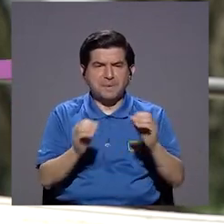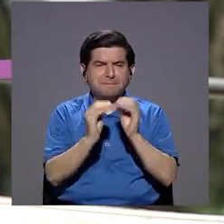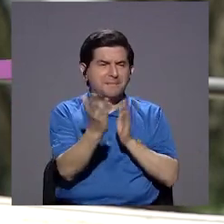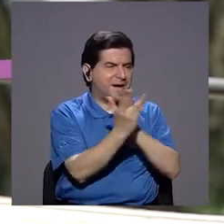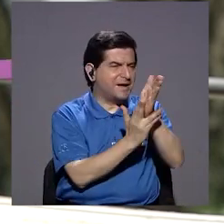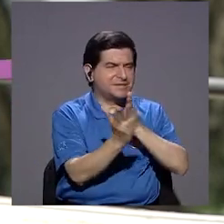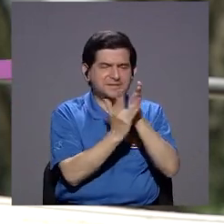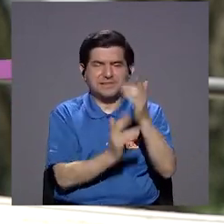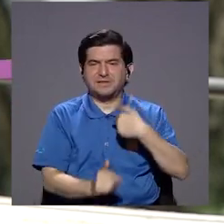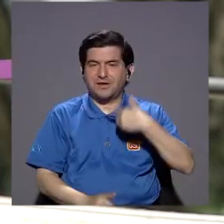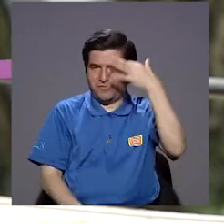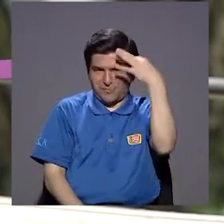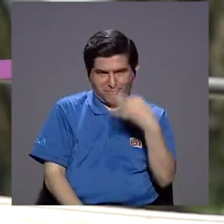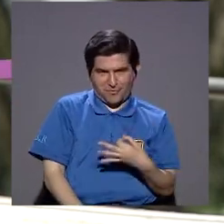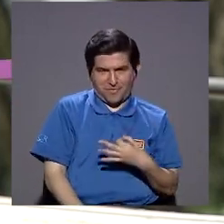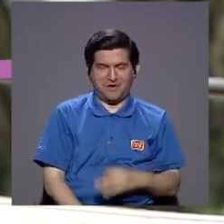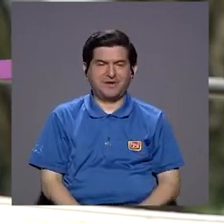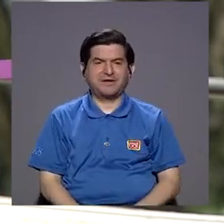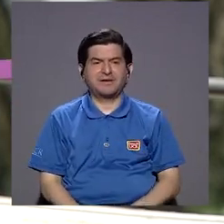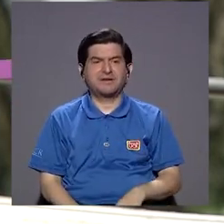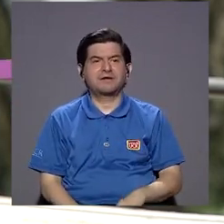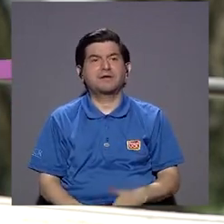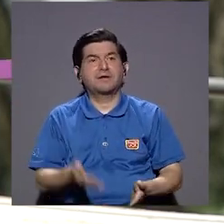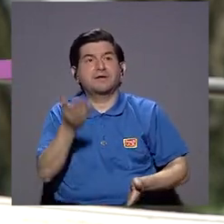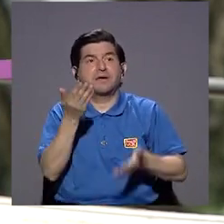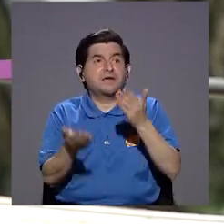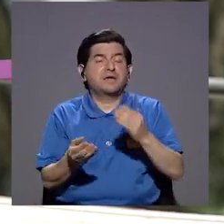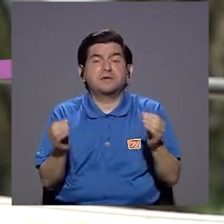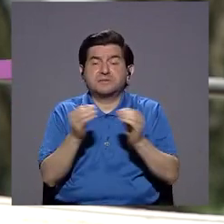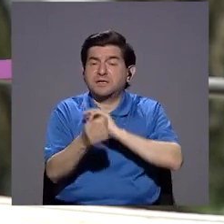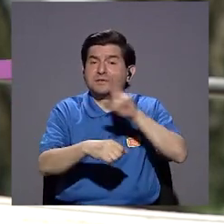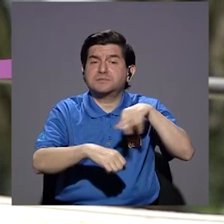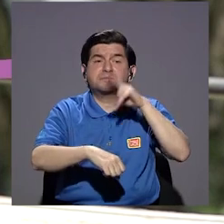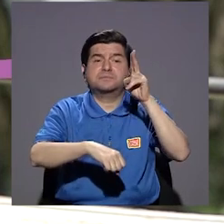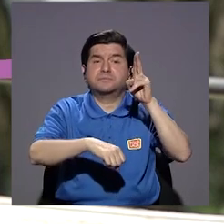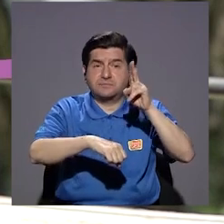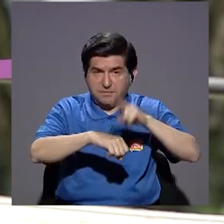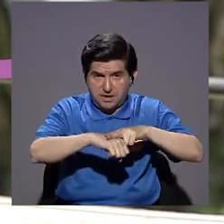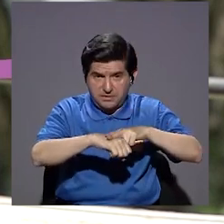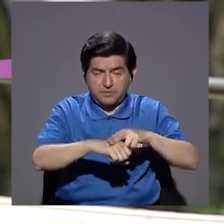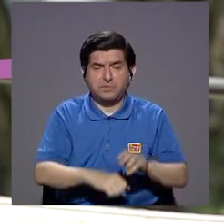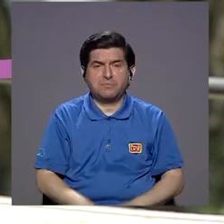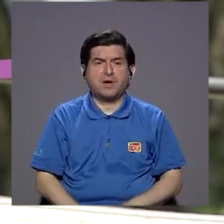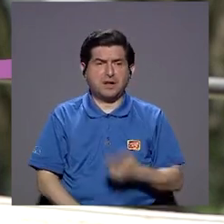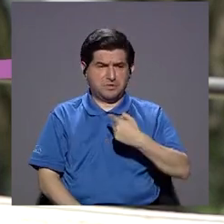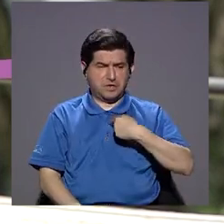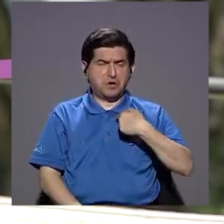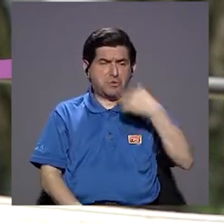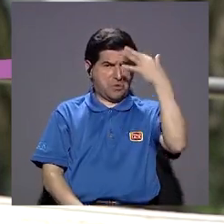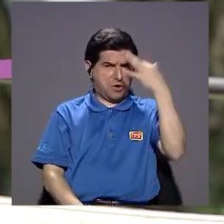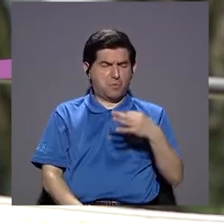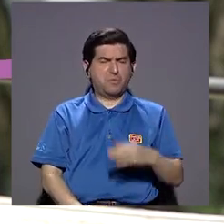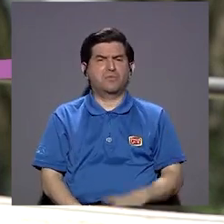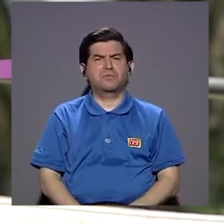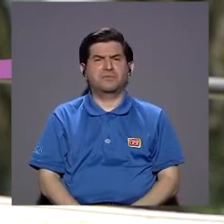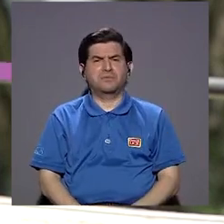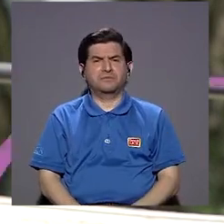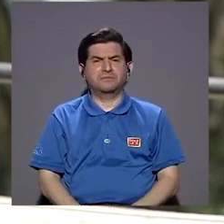más accesible de lo que uno se imagina, y muchísimo más normal, digamos, de lo que uno se imagina. Es